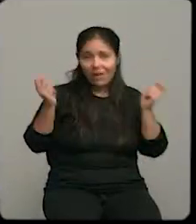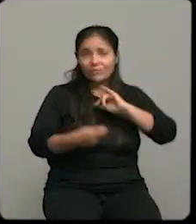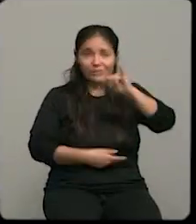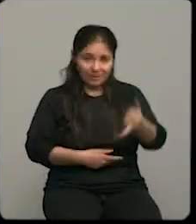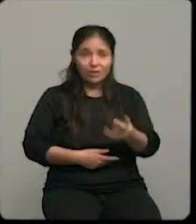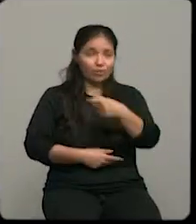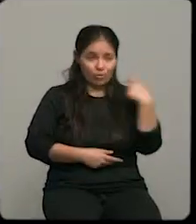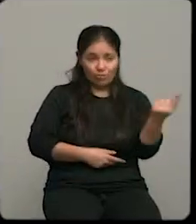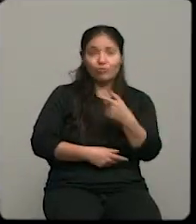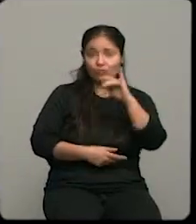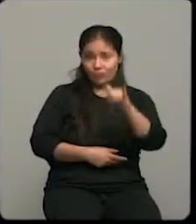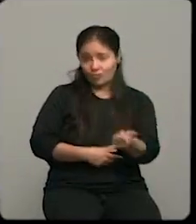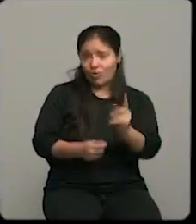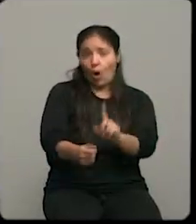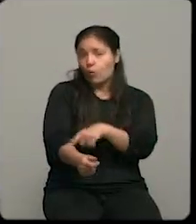y lo digo orgullosamente,